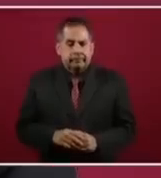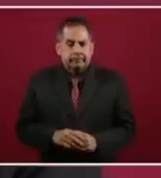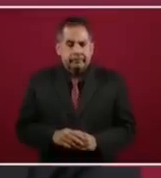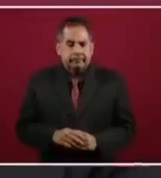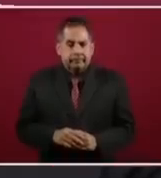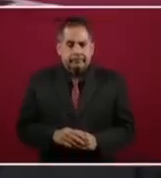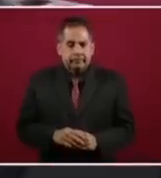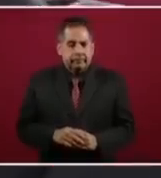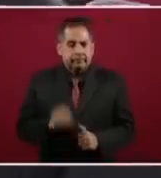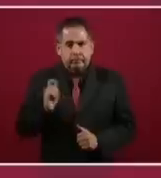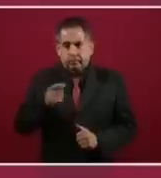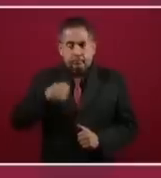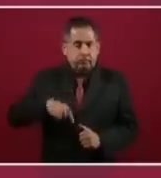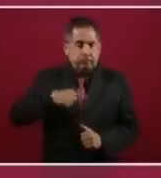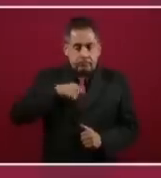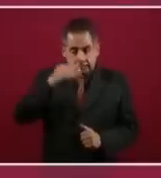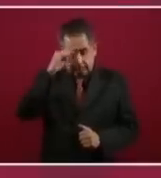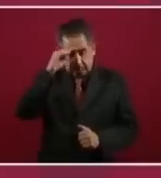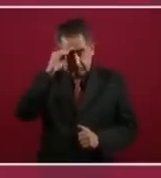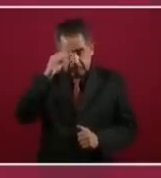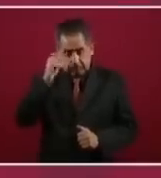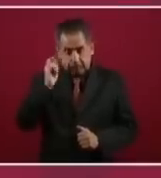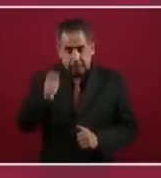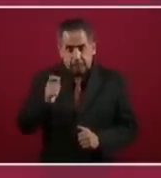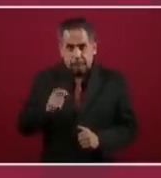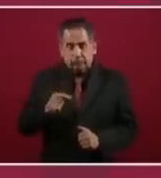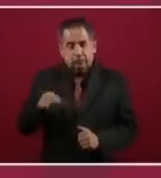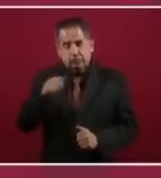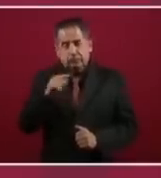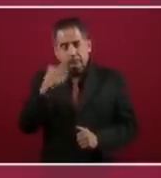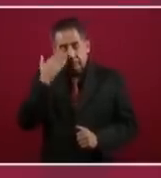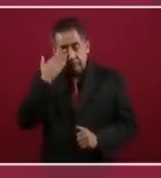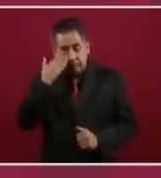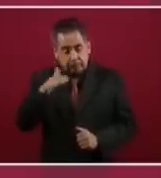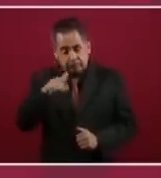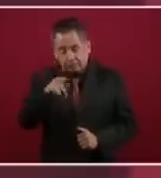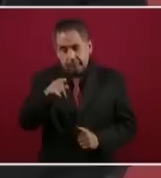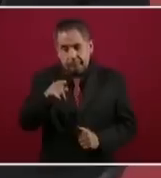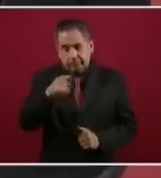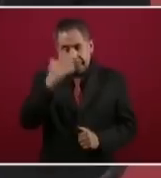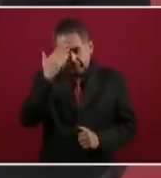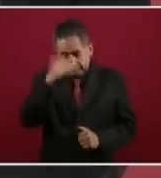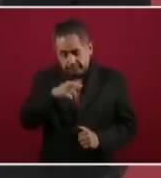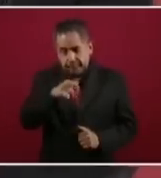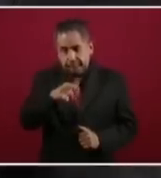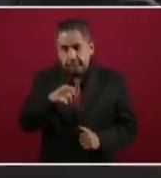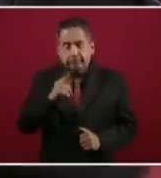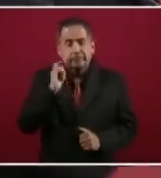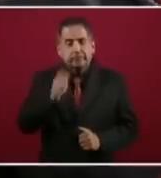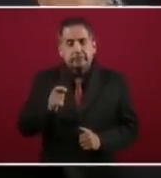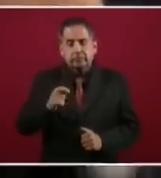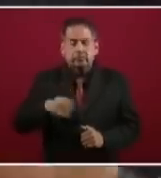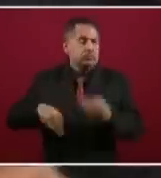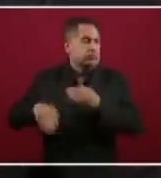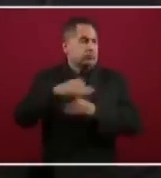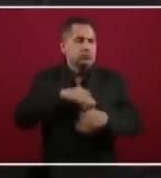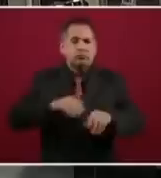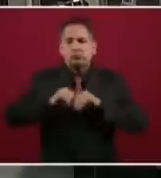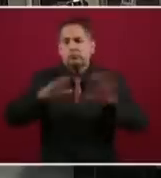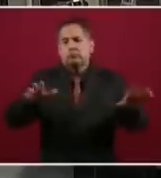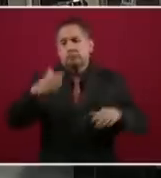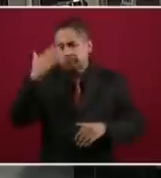que tengamos en cuenta, ustedes desde luego que lo saben, pero que lo sepa todo